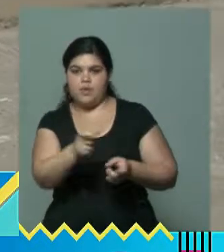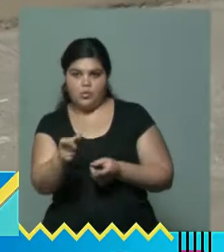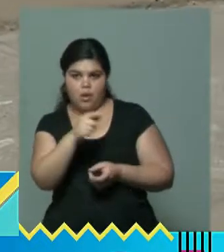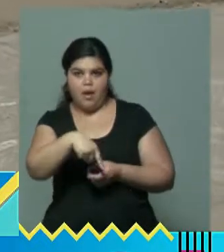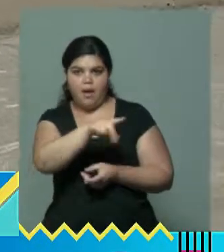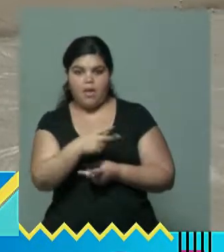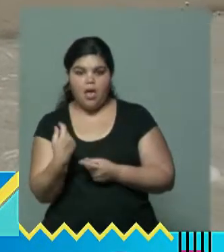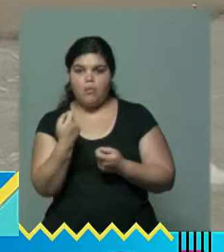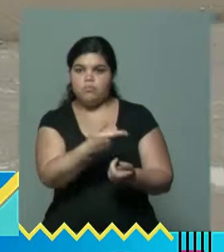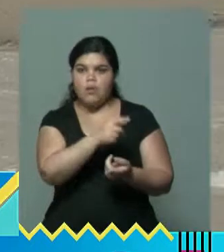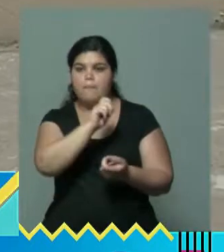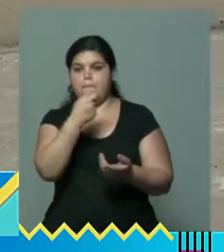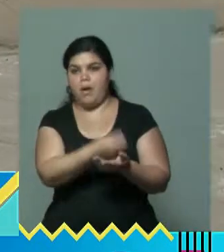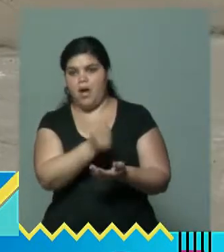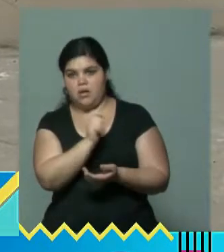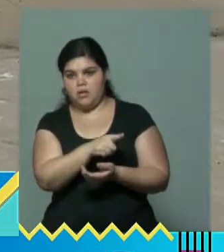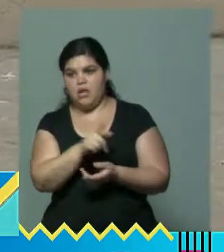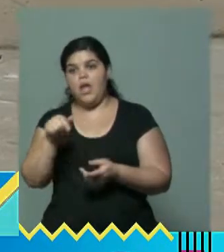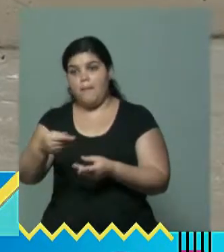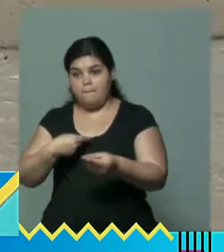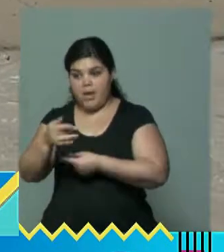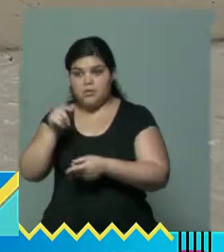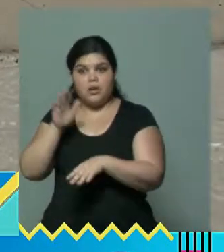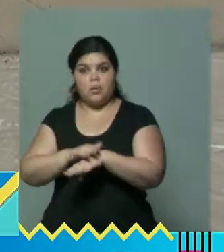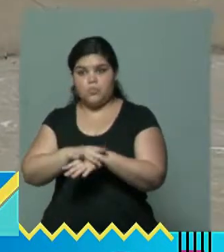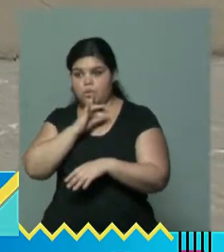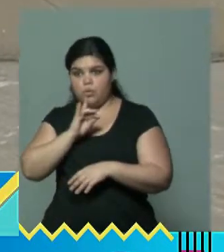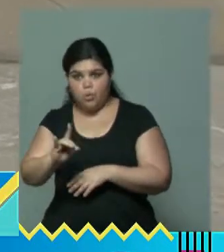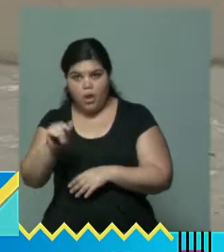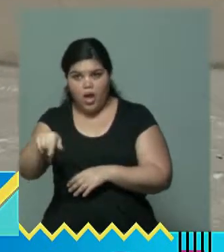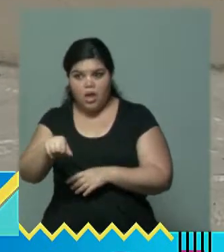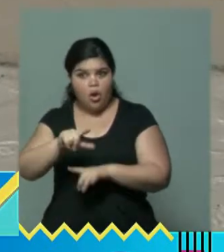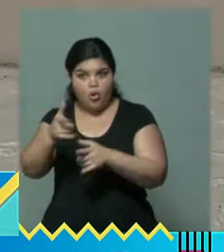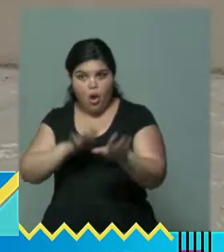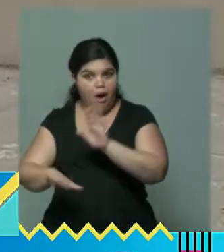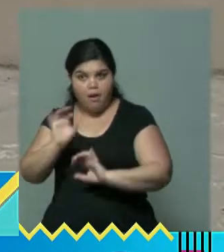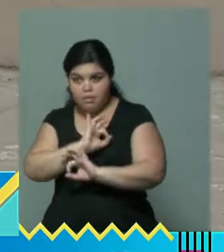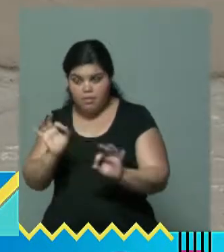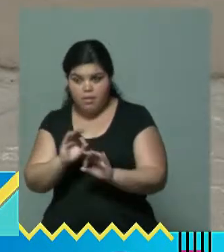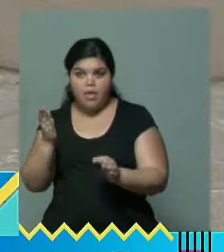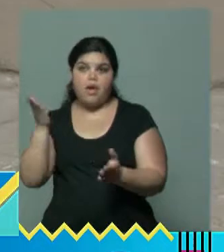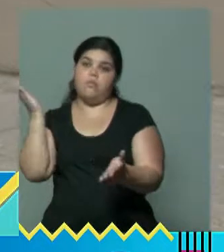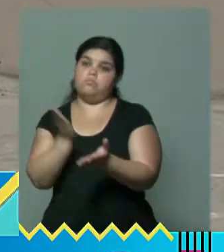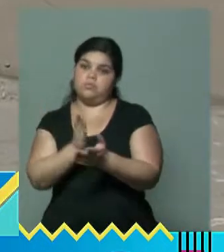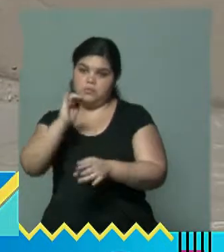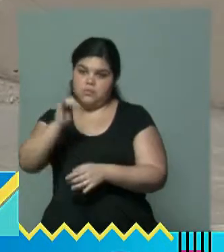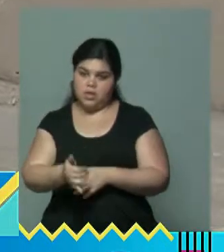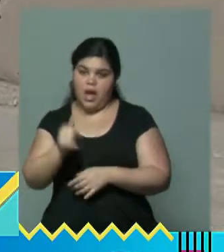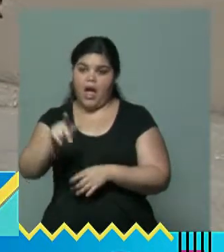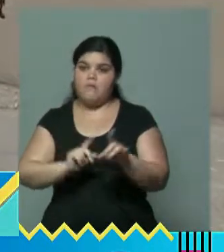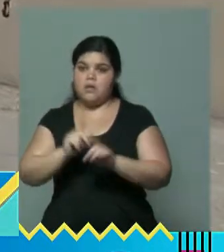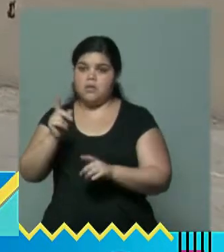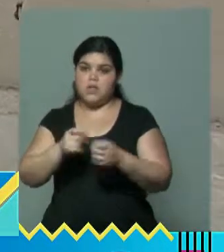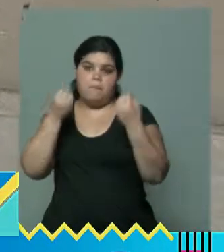hacer. Eso lo tienen que hacer por ahí las empresas, si no lo cumplen son penalizadas y pueden llegar a, eventualmente, y probablemente suceda en algún caso, a perder la